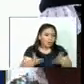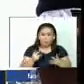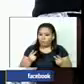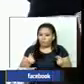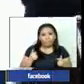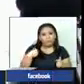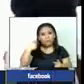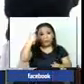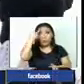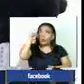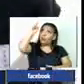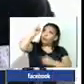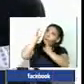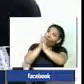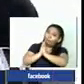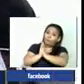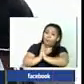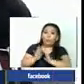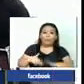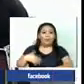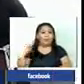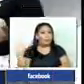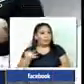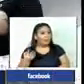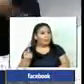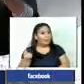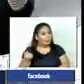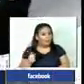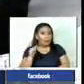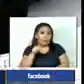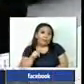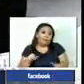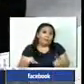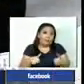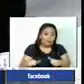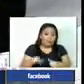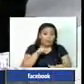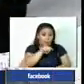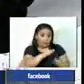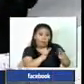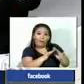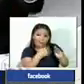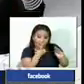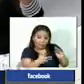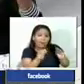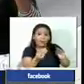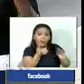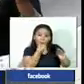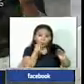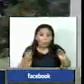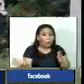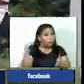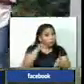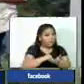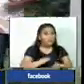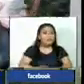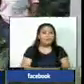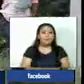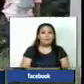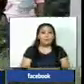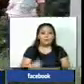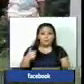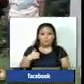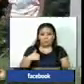acción en manos de Dios, porque le urge ganar. De eso depende que en su casa haya de nuevo alimento. Y por